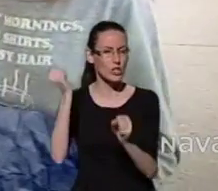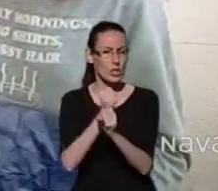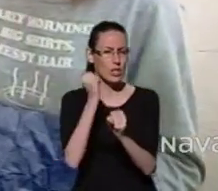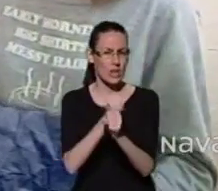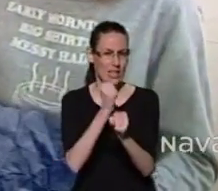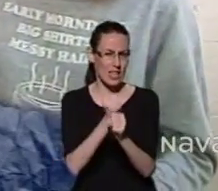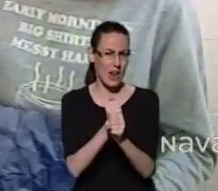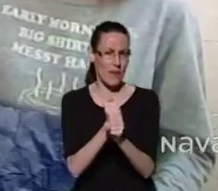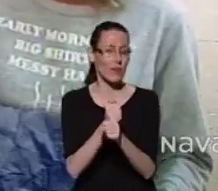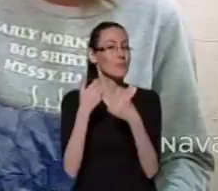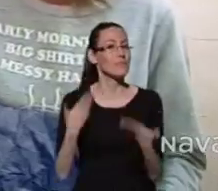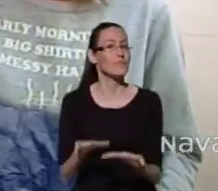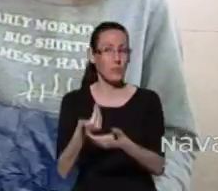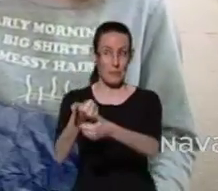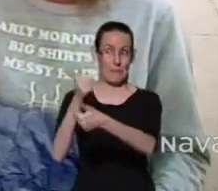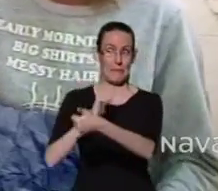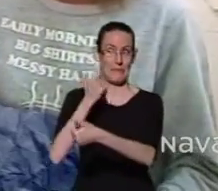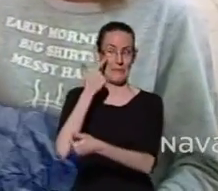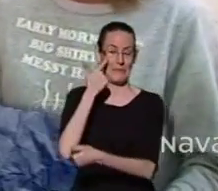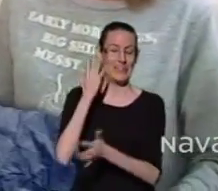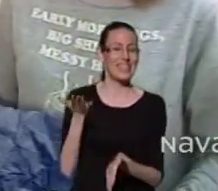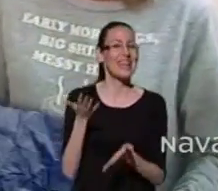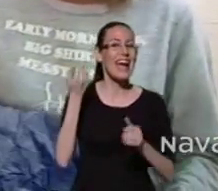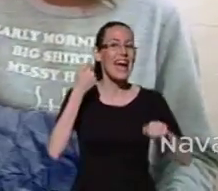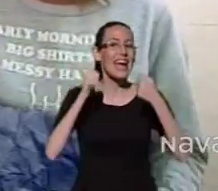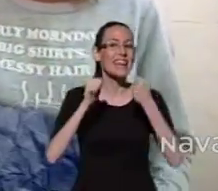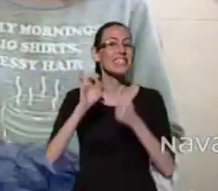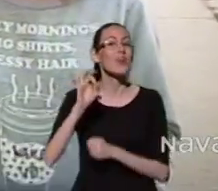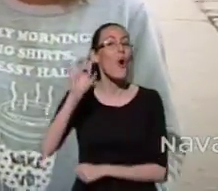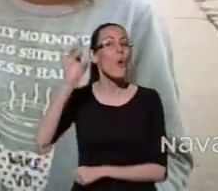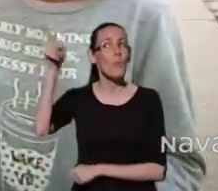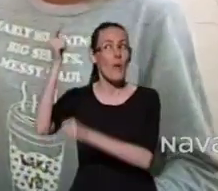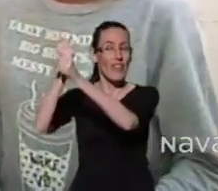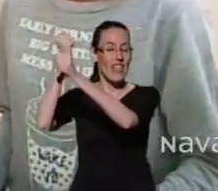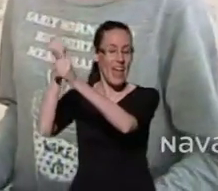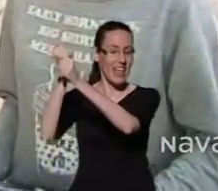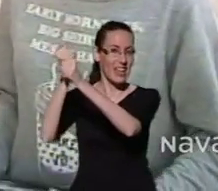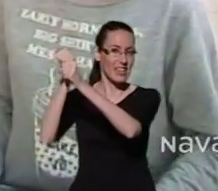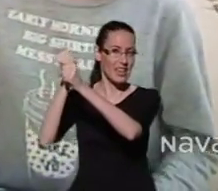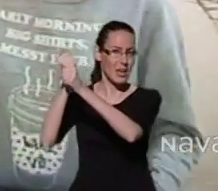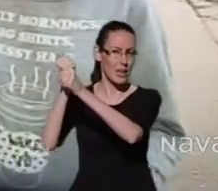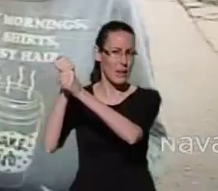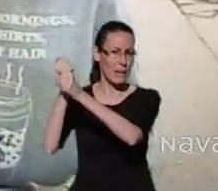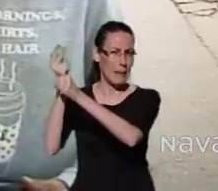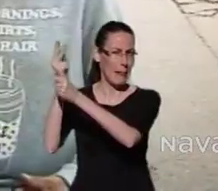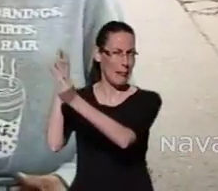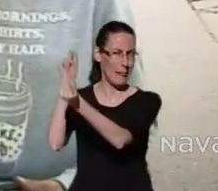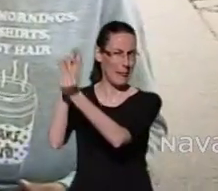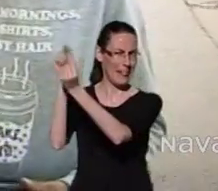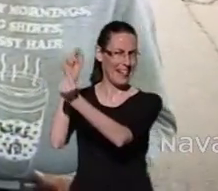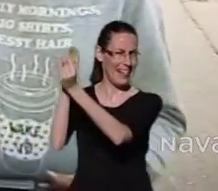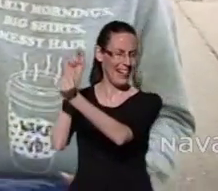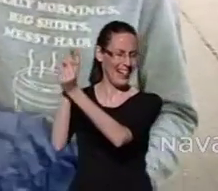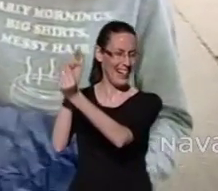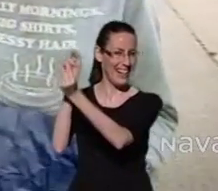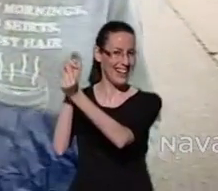hacía, y entonces pues, la gente del caserío se iba al monte, ¿no? A trabajar. Como y se empezaron a picar. Sí. Allí se picaban. Entre